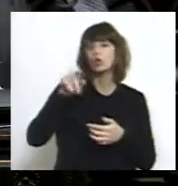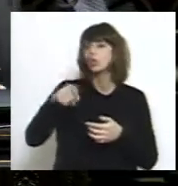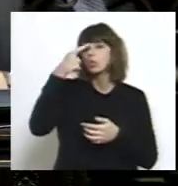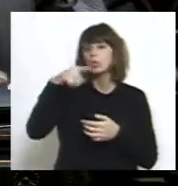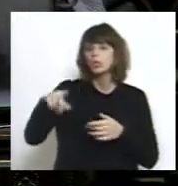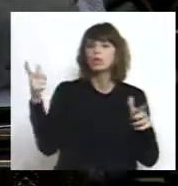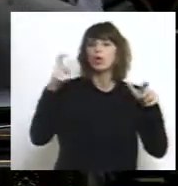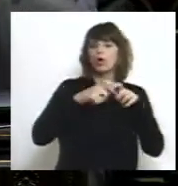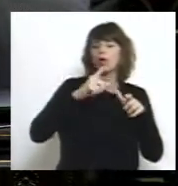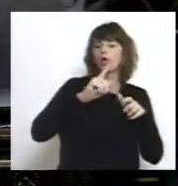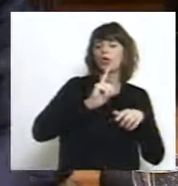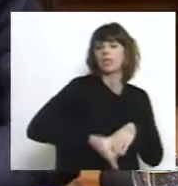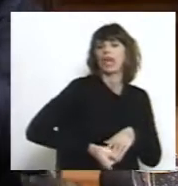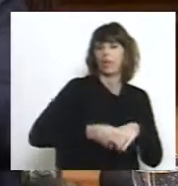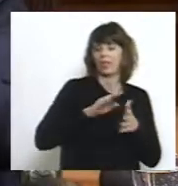la minoría. Muchas gracias.